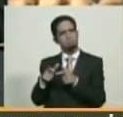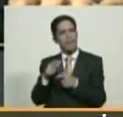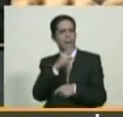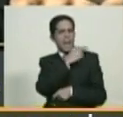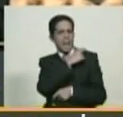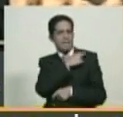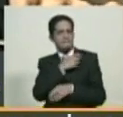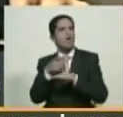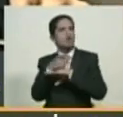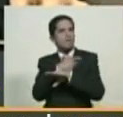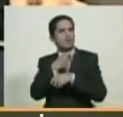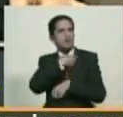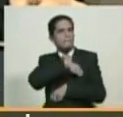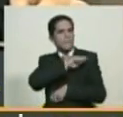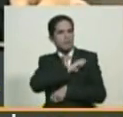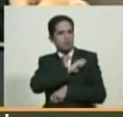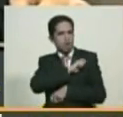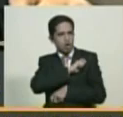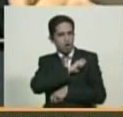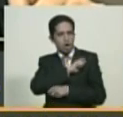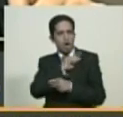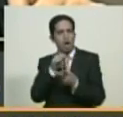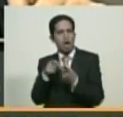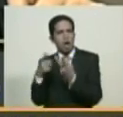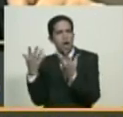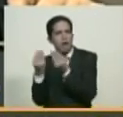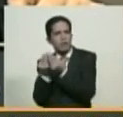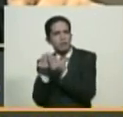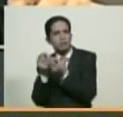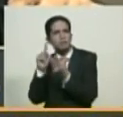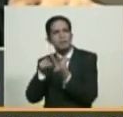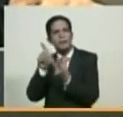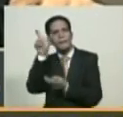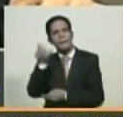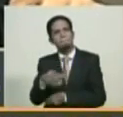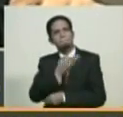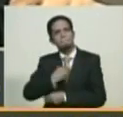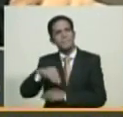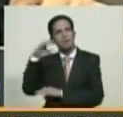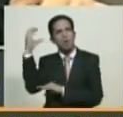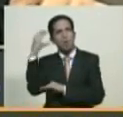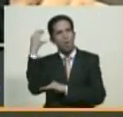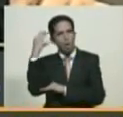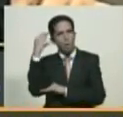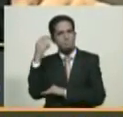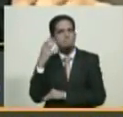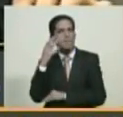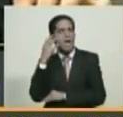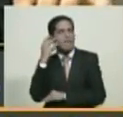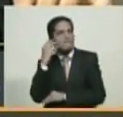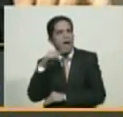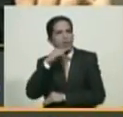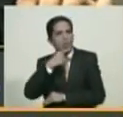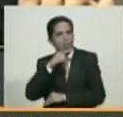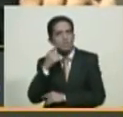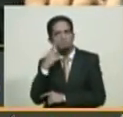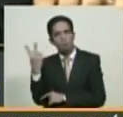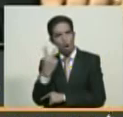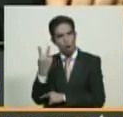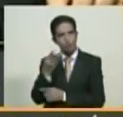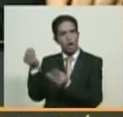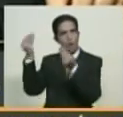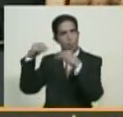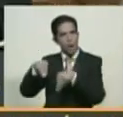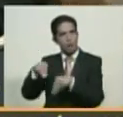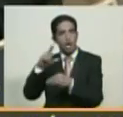español, Pedro Sánchez, con el presidente de Colombia, Iván Duque, en Colombia, y acordaron que se iban a